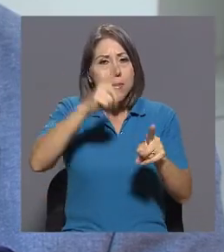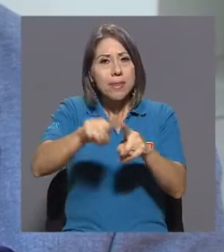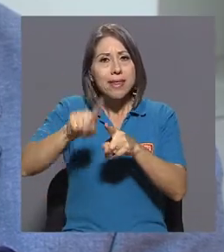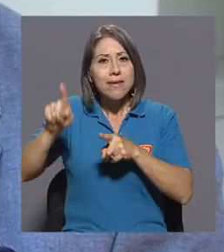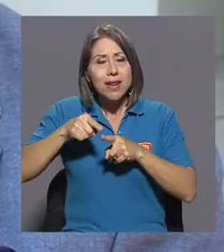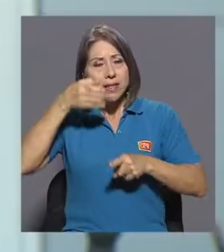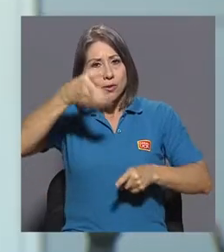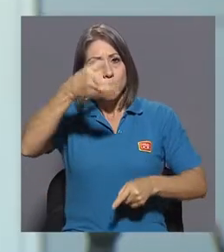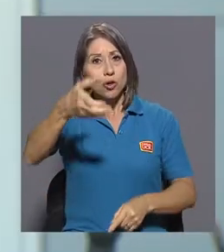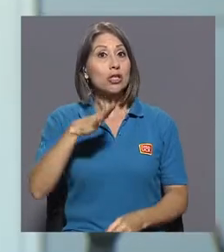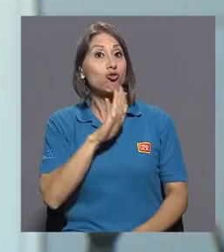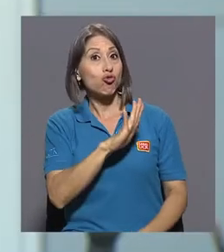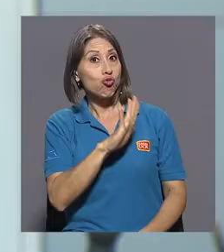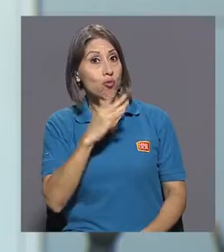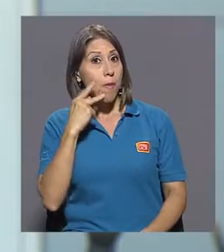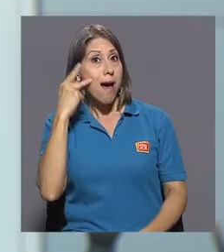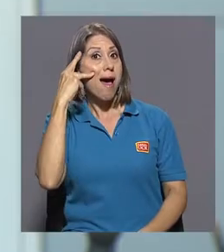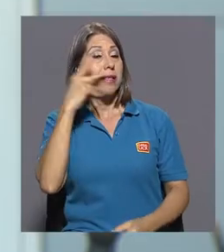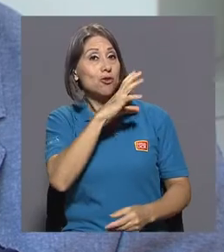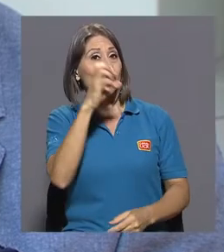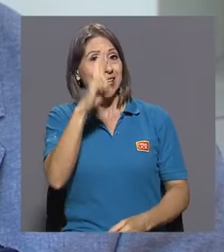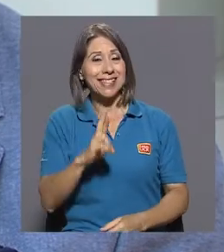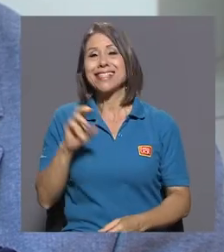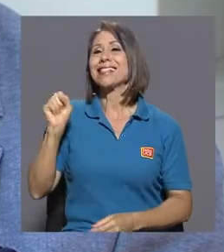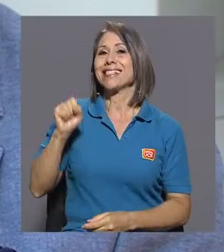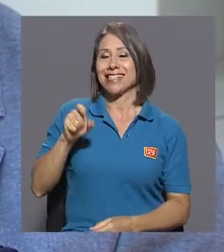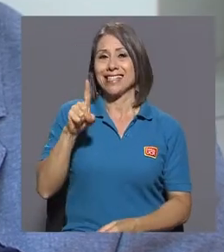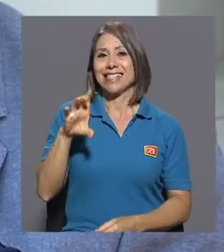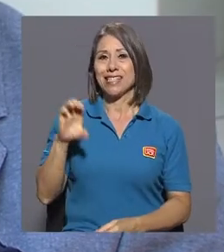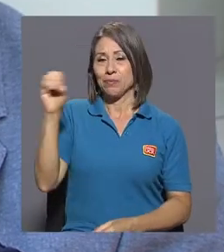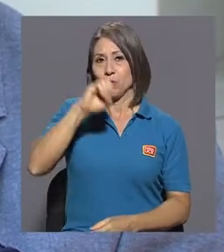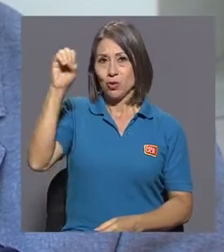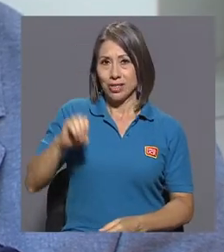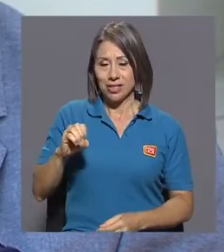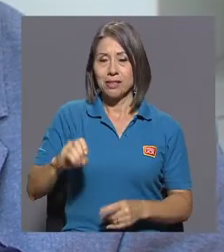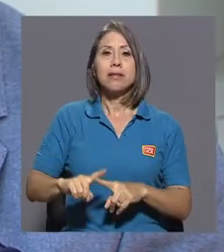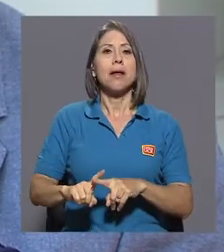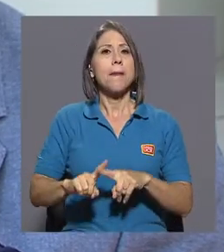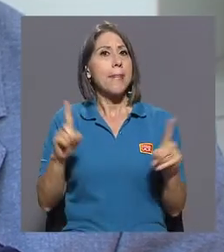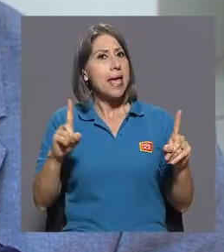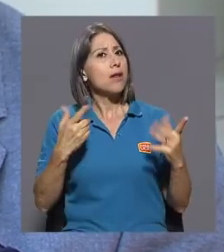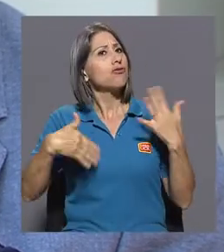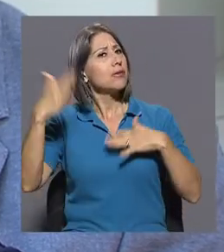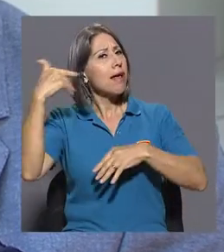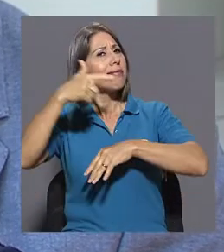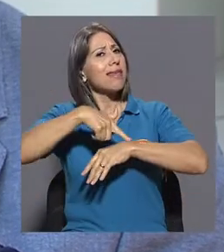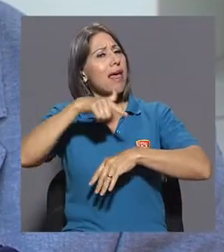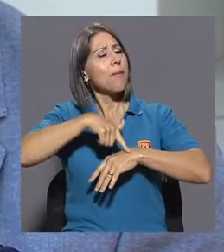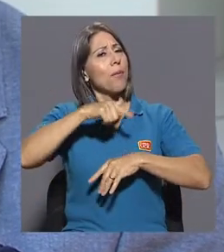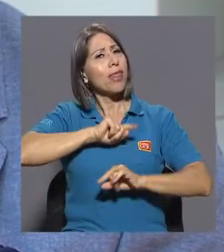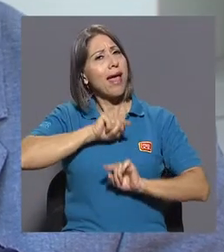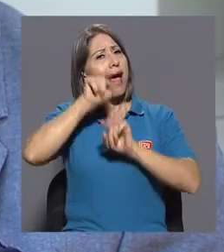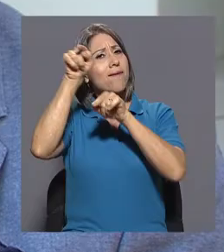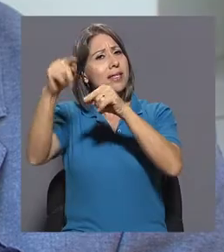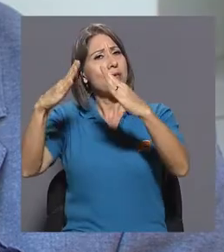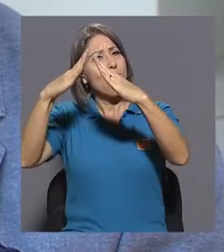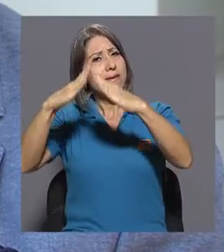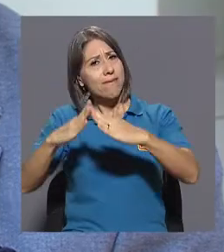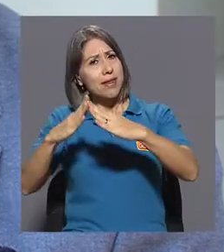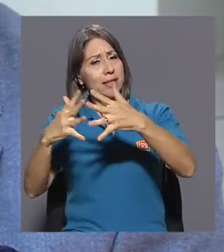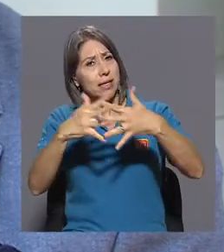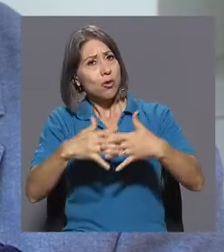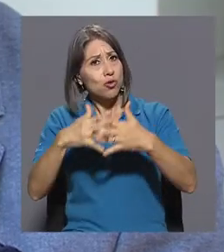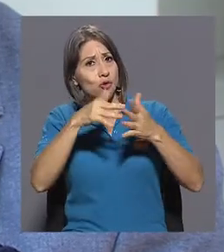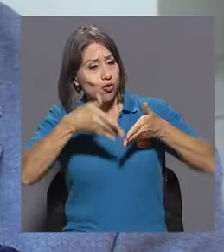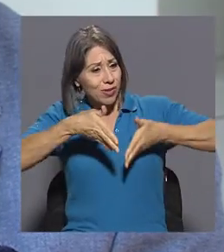papás costarricenses, pero Tico 100%, sí. Pero que tenían algún tiempo de haberse ido a vivir a Estados Unidos. Usted sí. Nace allá. Sí. Pero una de las